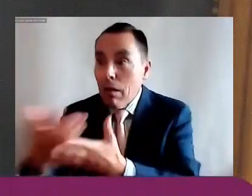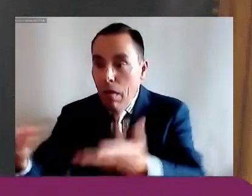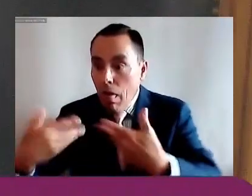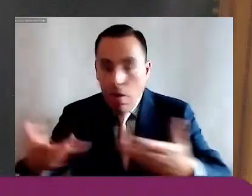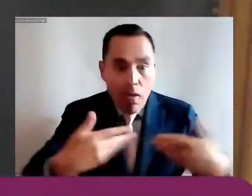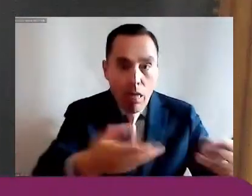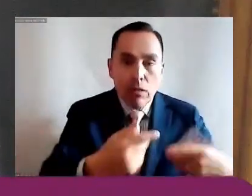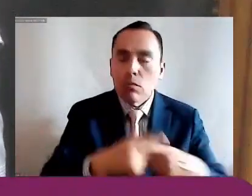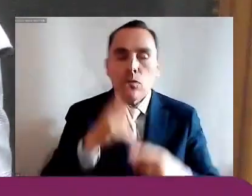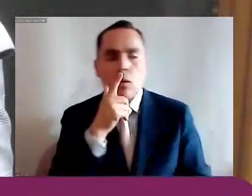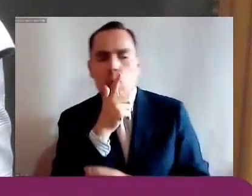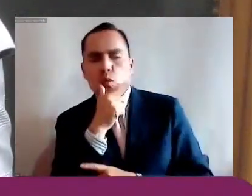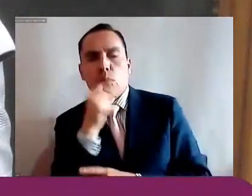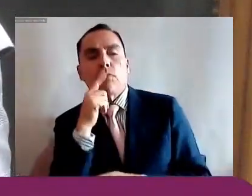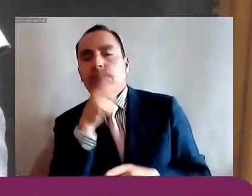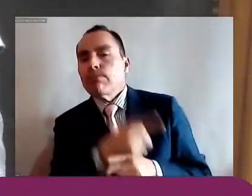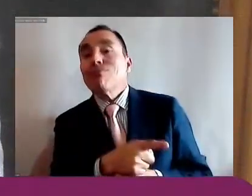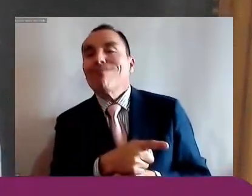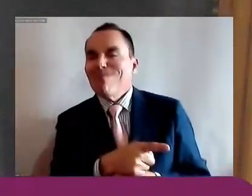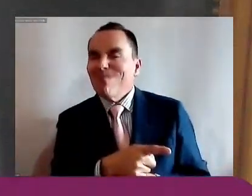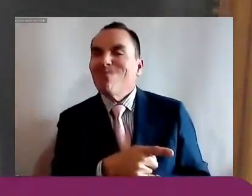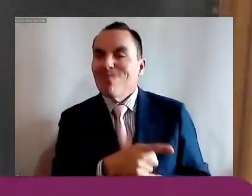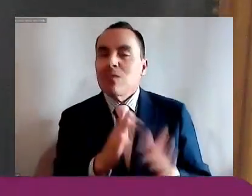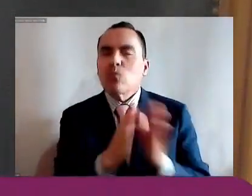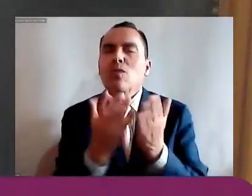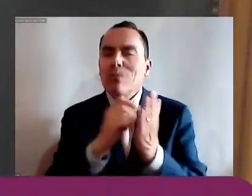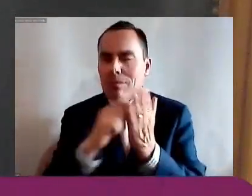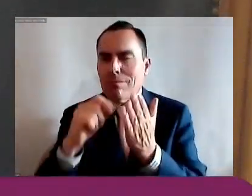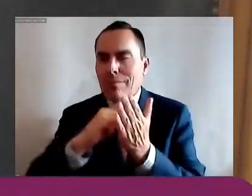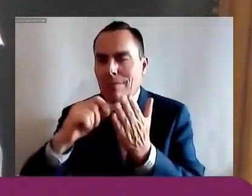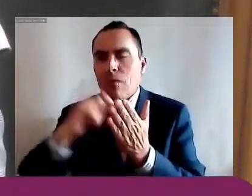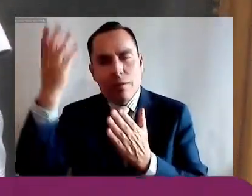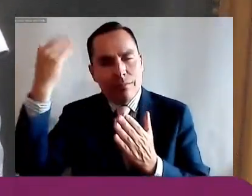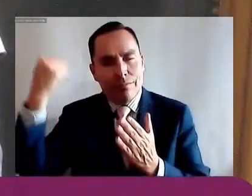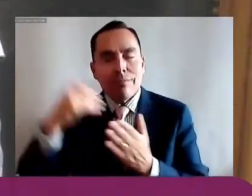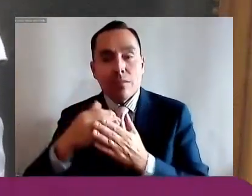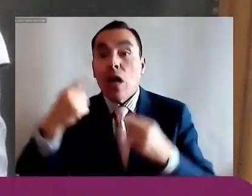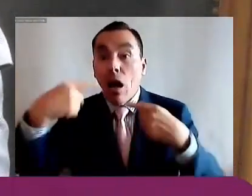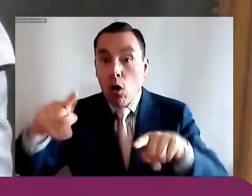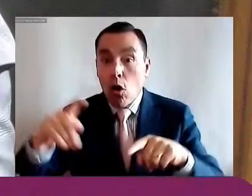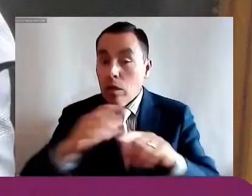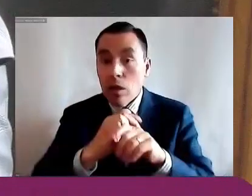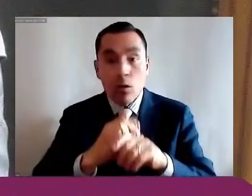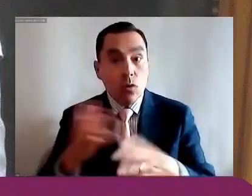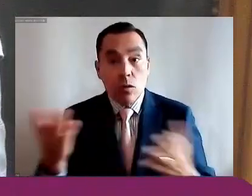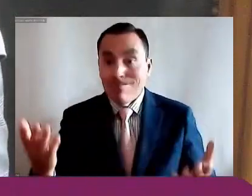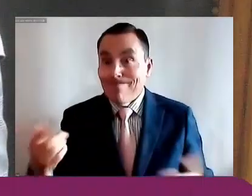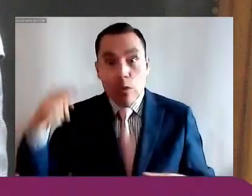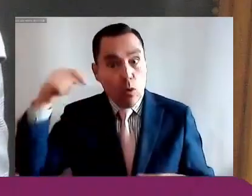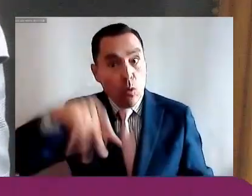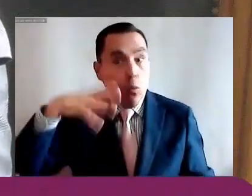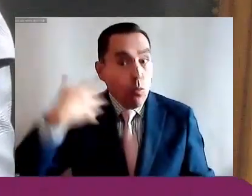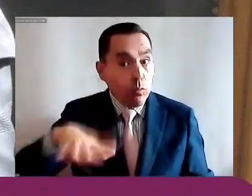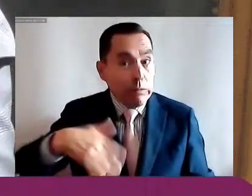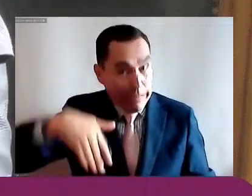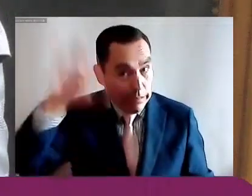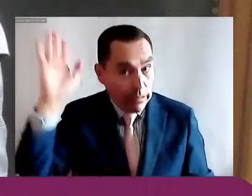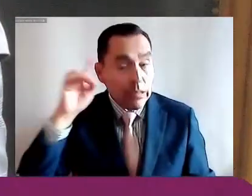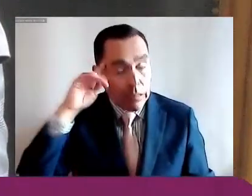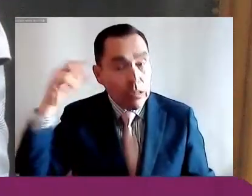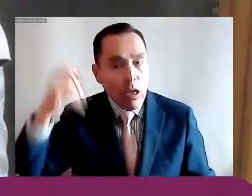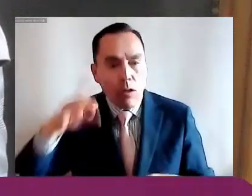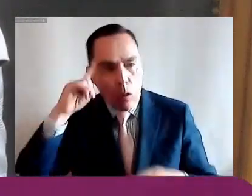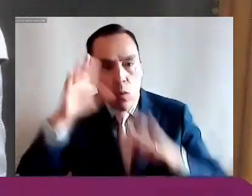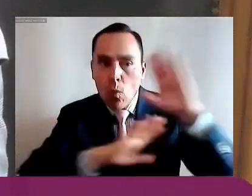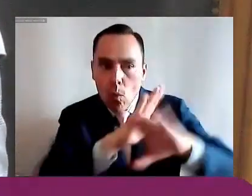cuestionados. Entonces hoy, más que nunca, debemos reafirmar el compromiso global por el respeto, garantía y protección de los derechos